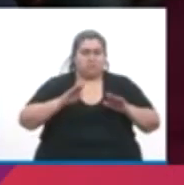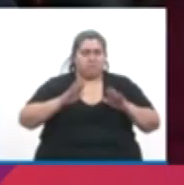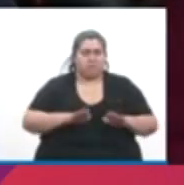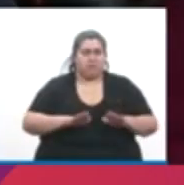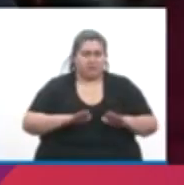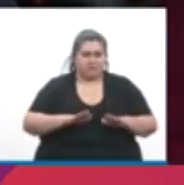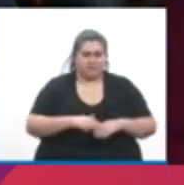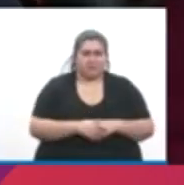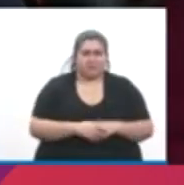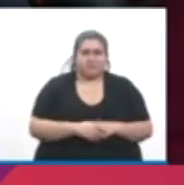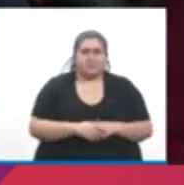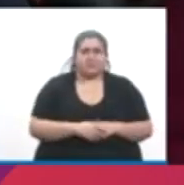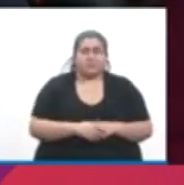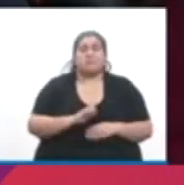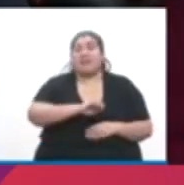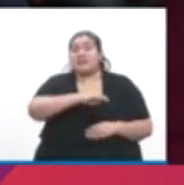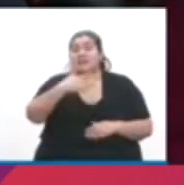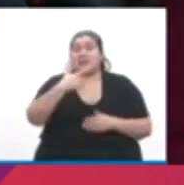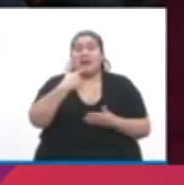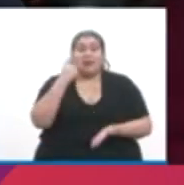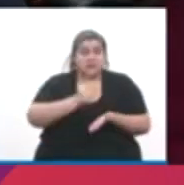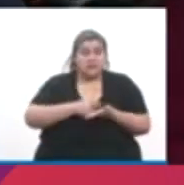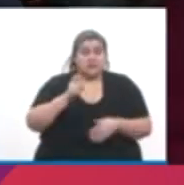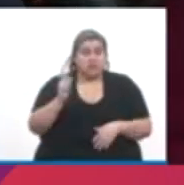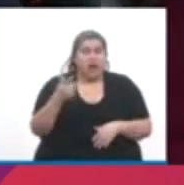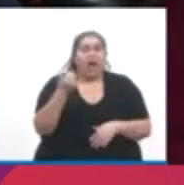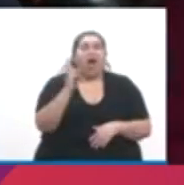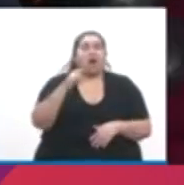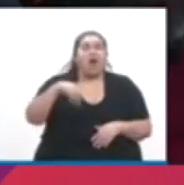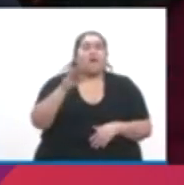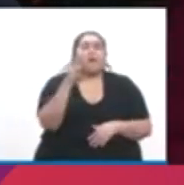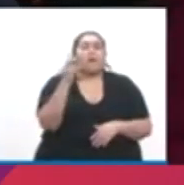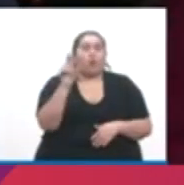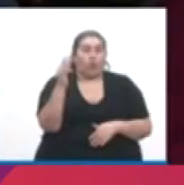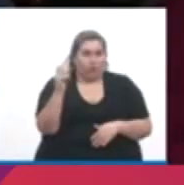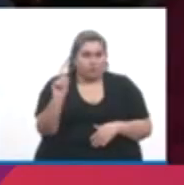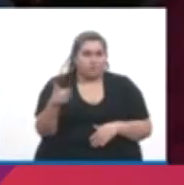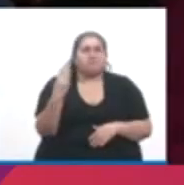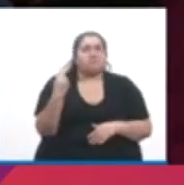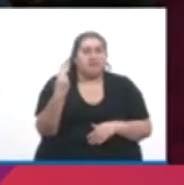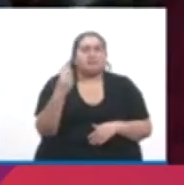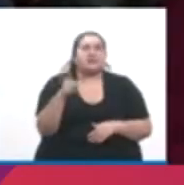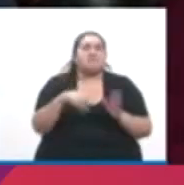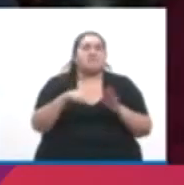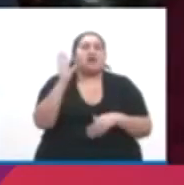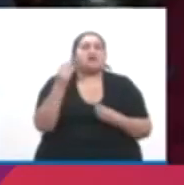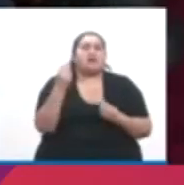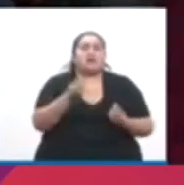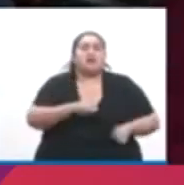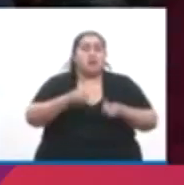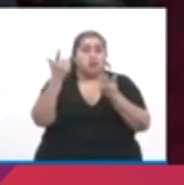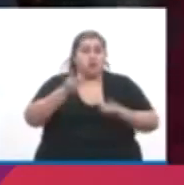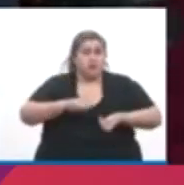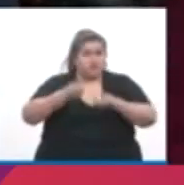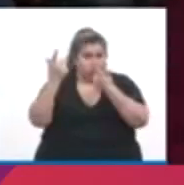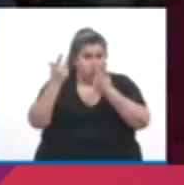esté el Congreso en mejores condiciones para insistir con la ley de financiamiento para el sistema universitario. Pareciera ser que los números